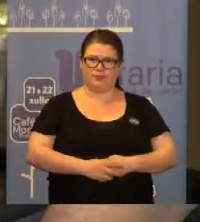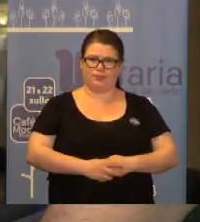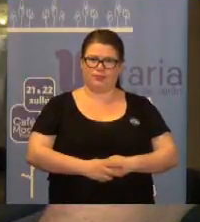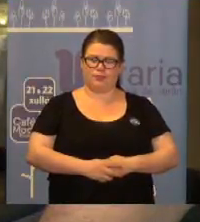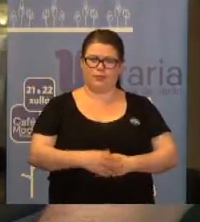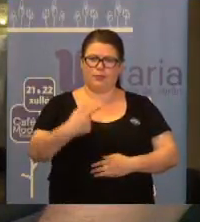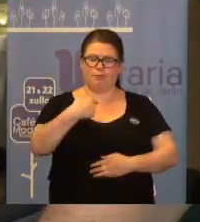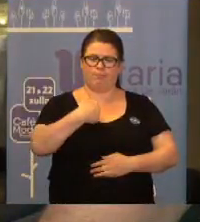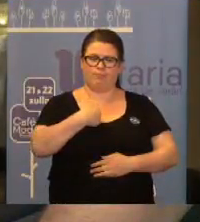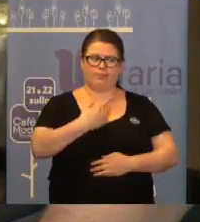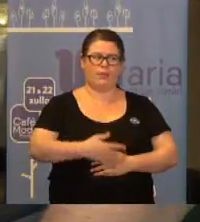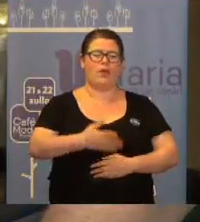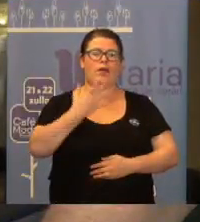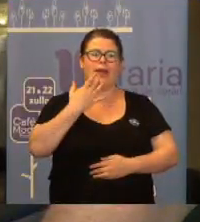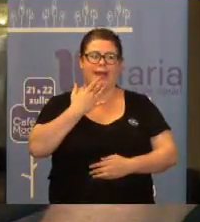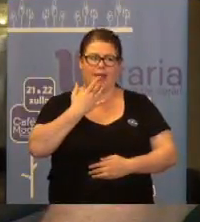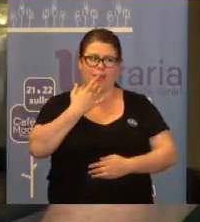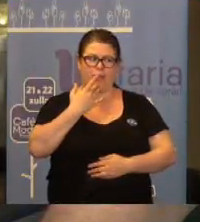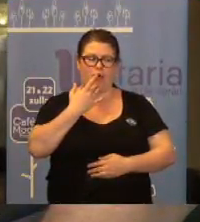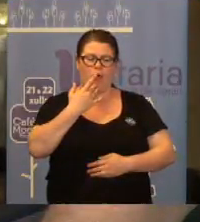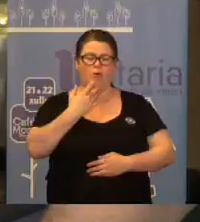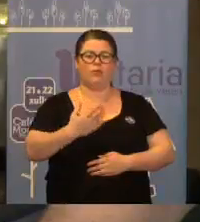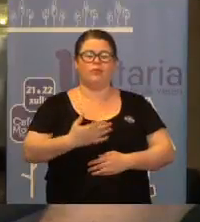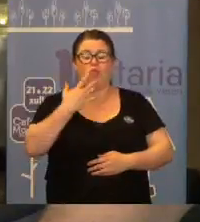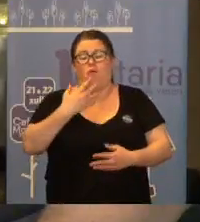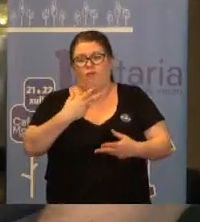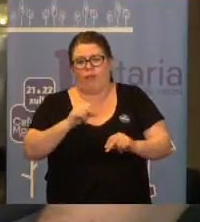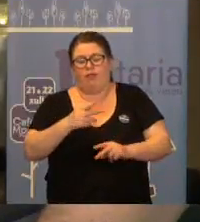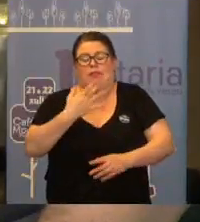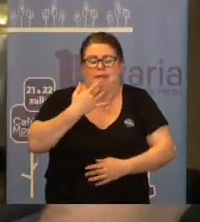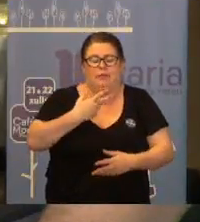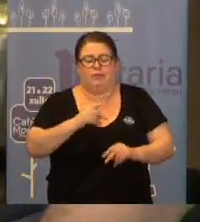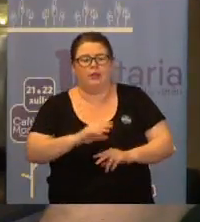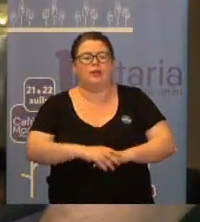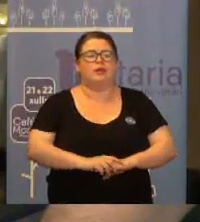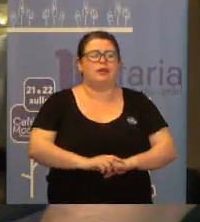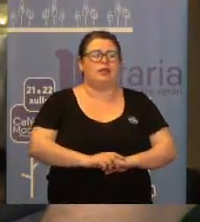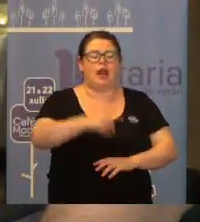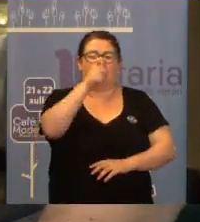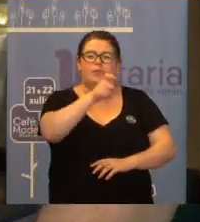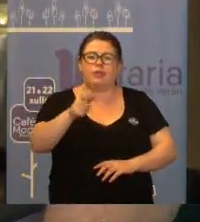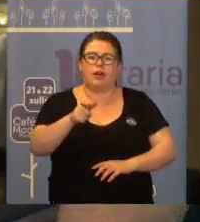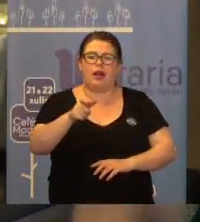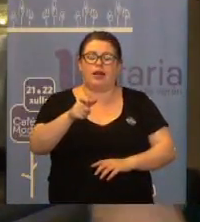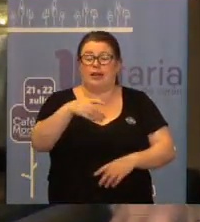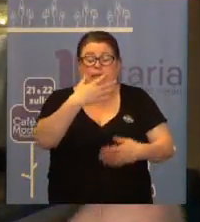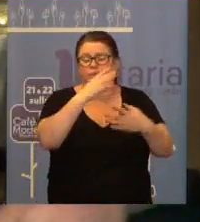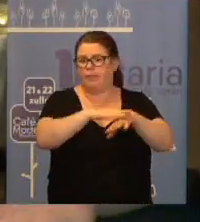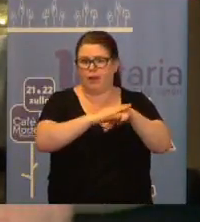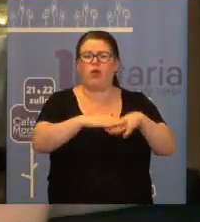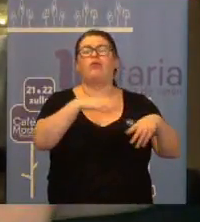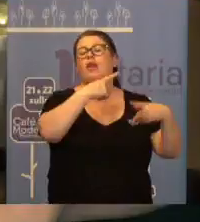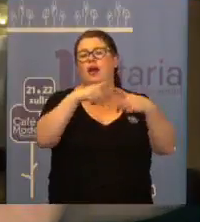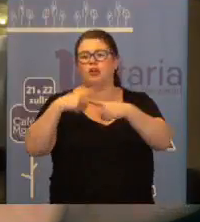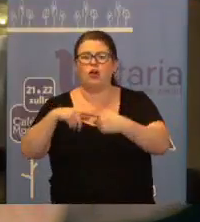Vou poñer un exemplo que ten, e remato, que ten que ver como as cousas cando cambian, cando mudan,